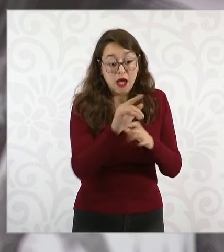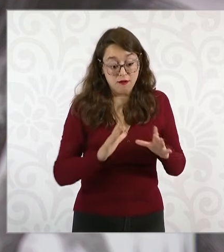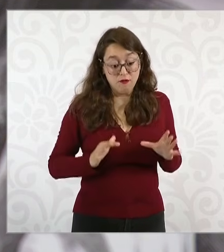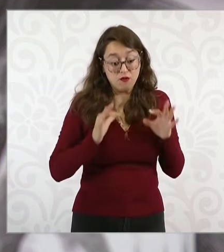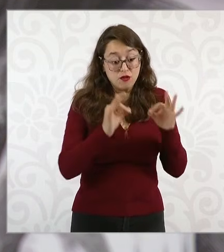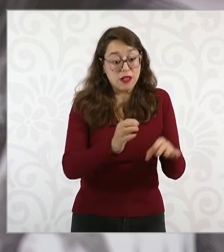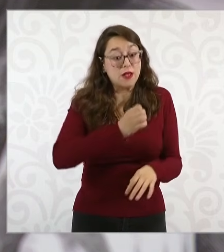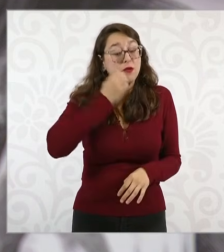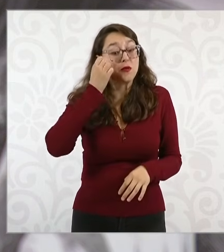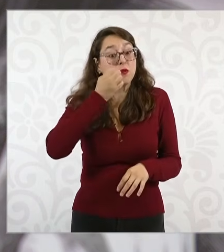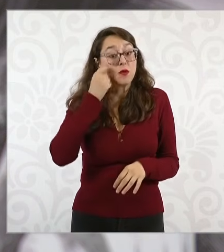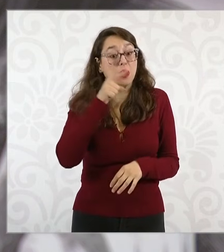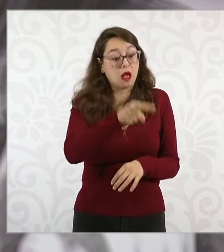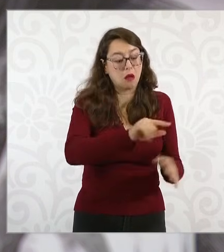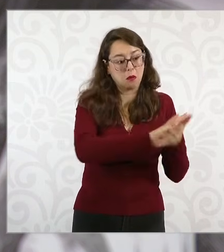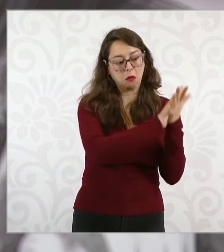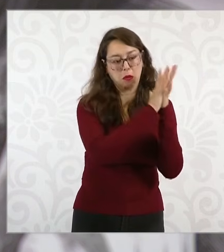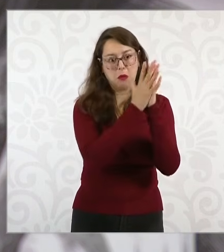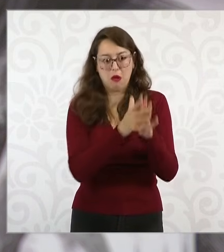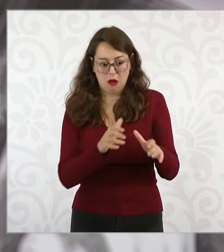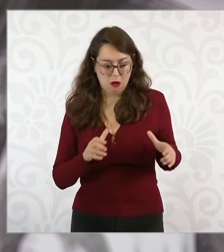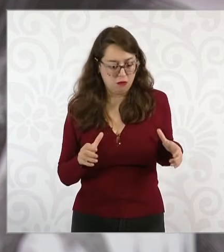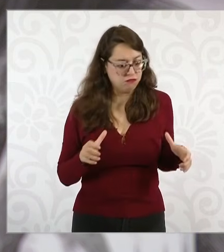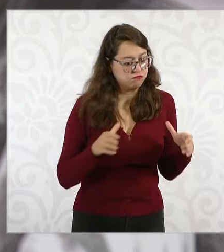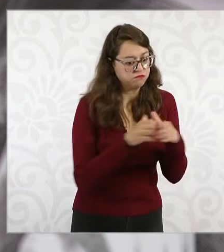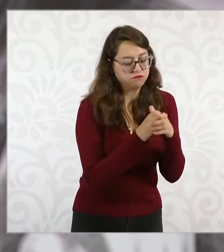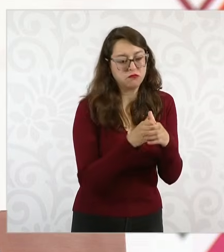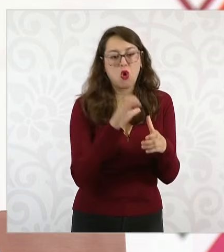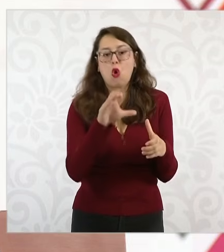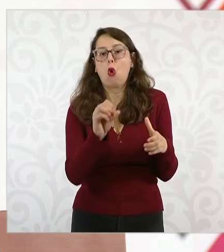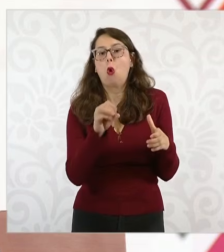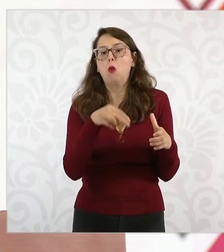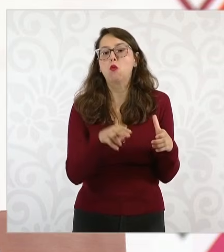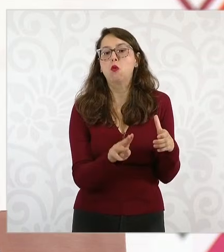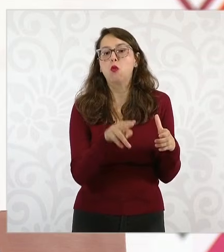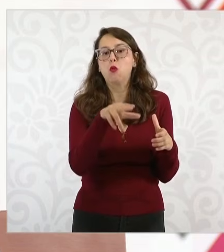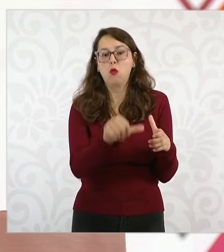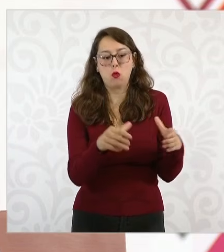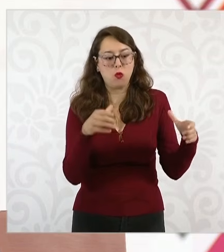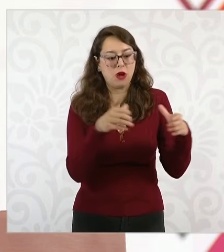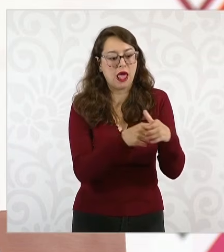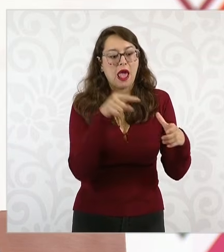a esta comuna y posteriormente